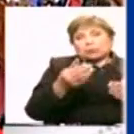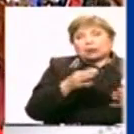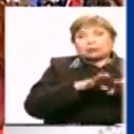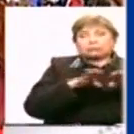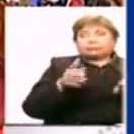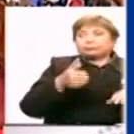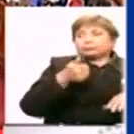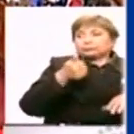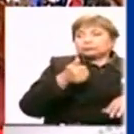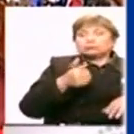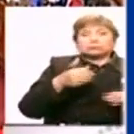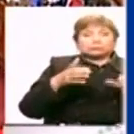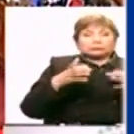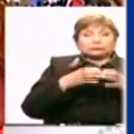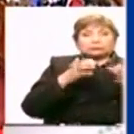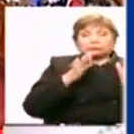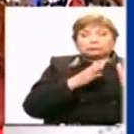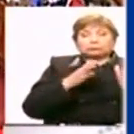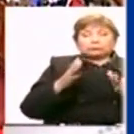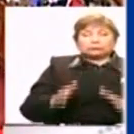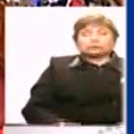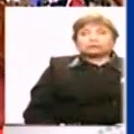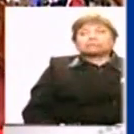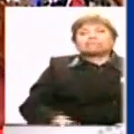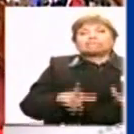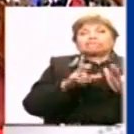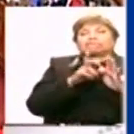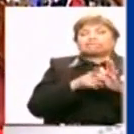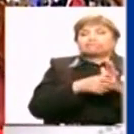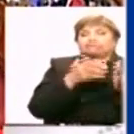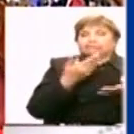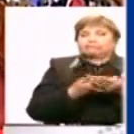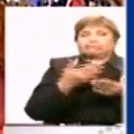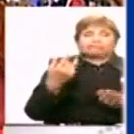tiene que primar el país y creo que ese es el consenso natural de esta etapa.